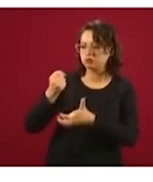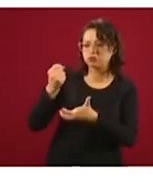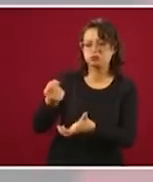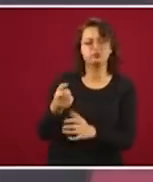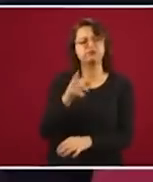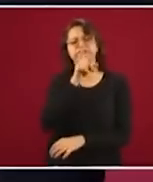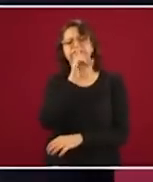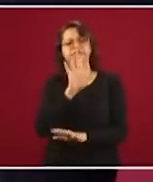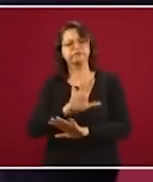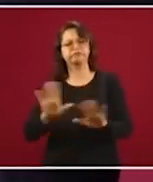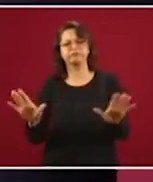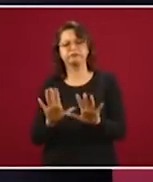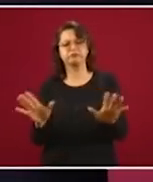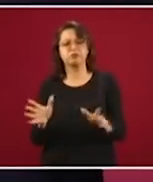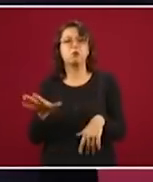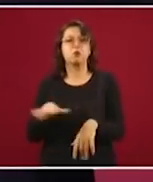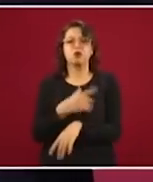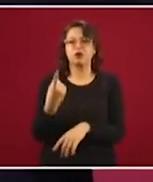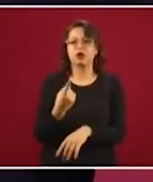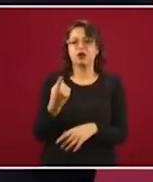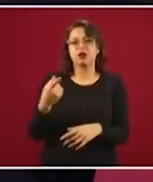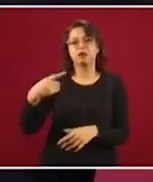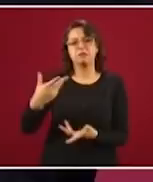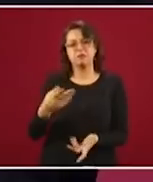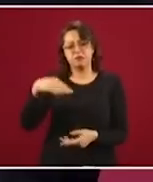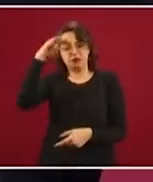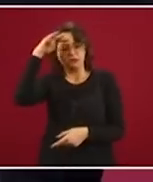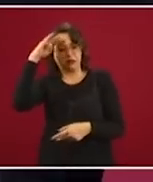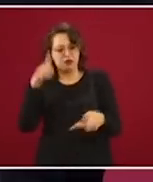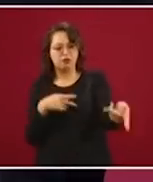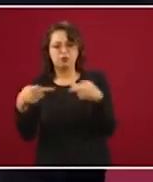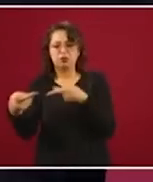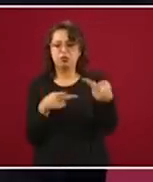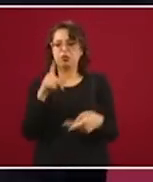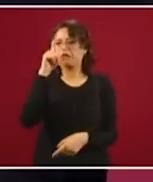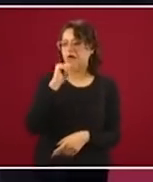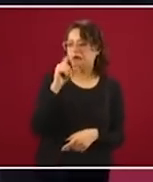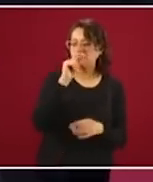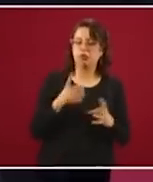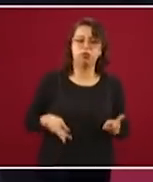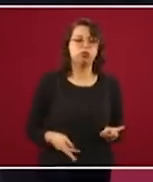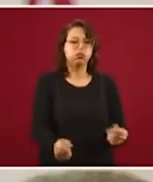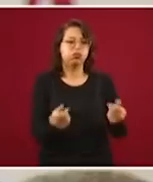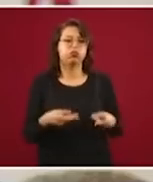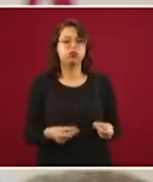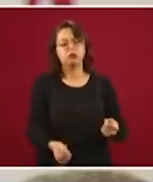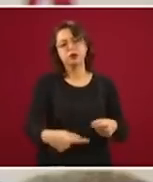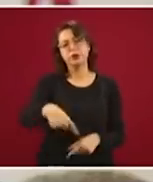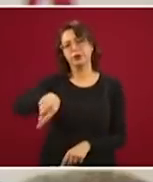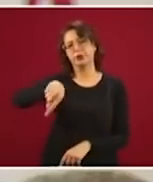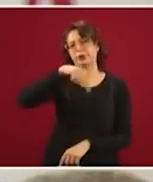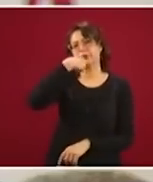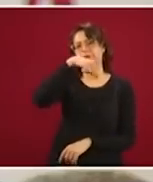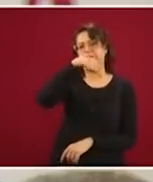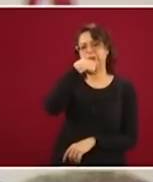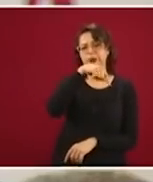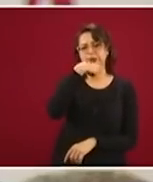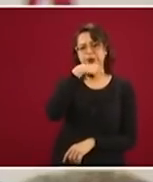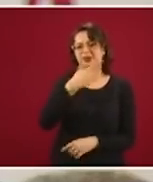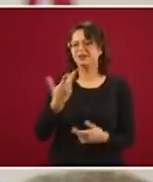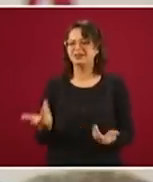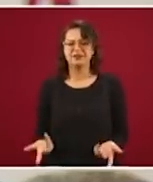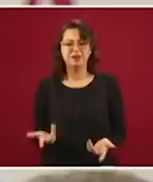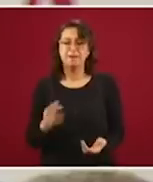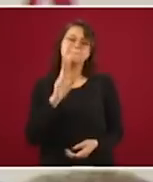inútil que el gasto cuando se planea mal las cosas o cuando se usa mal el dinero, y a veces es mucho más barato mantener